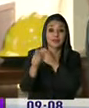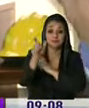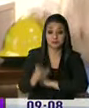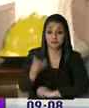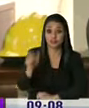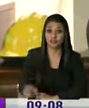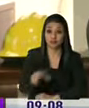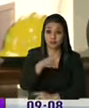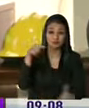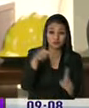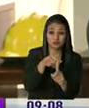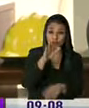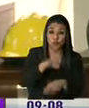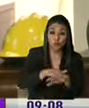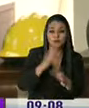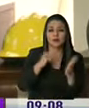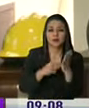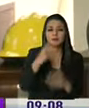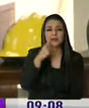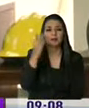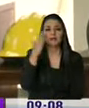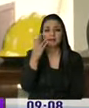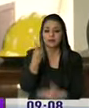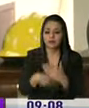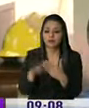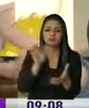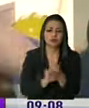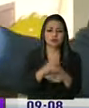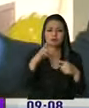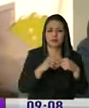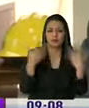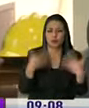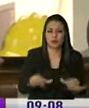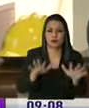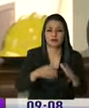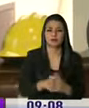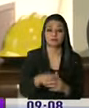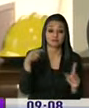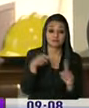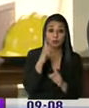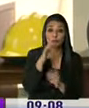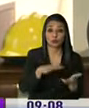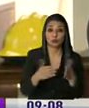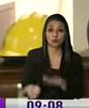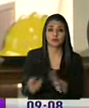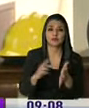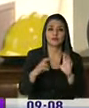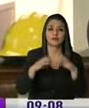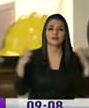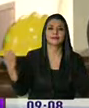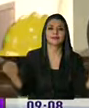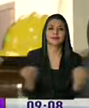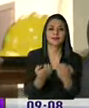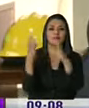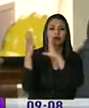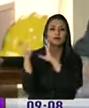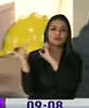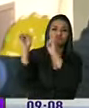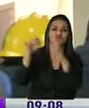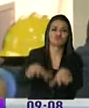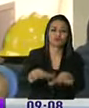de manera directa, papá, mamá, hijos, esposa, primos, fácilmente llenaríamos el Estadio Olímpico Atahualpa, con